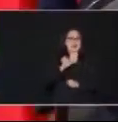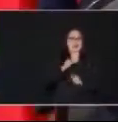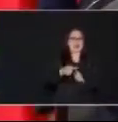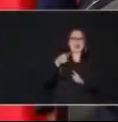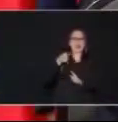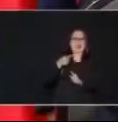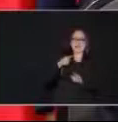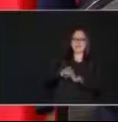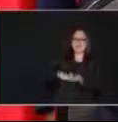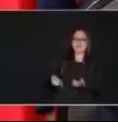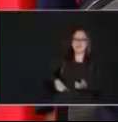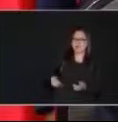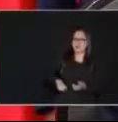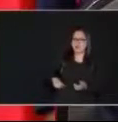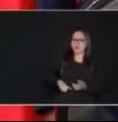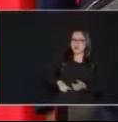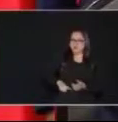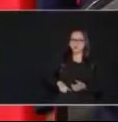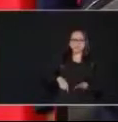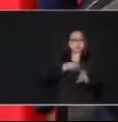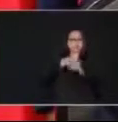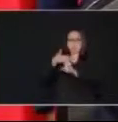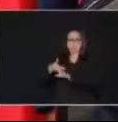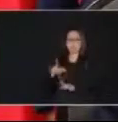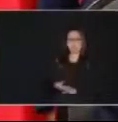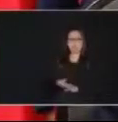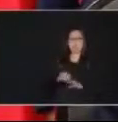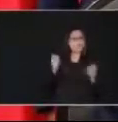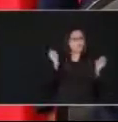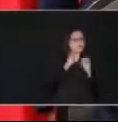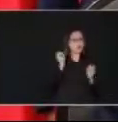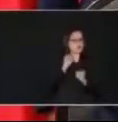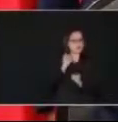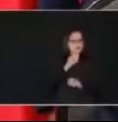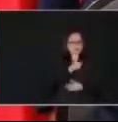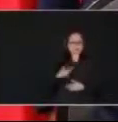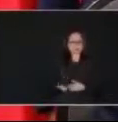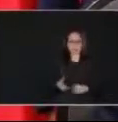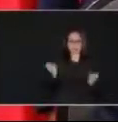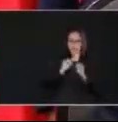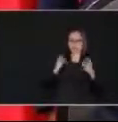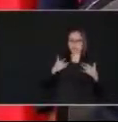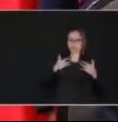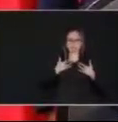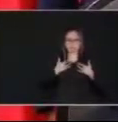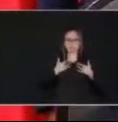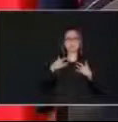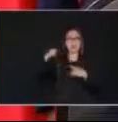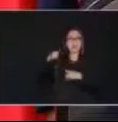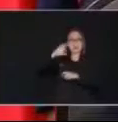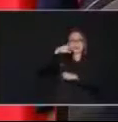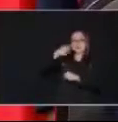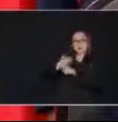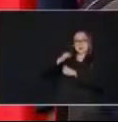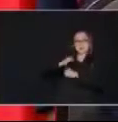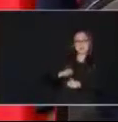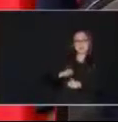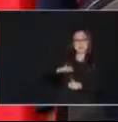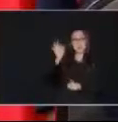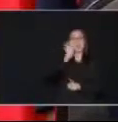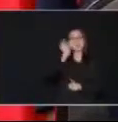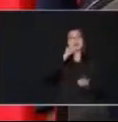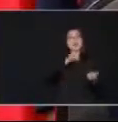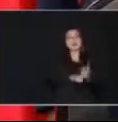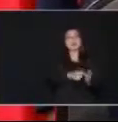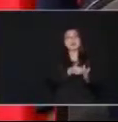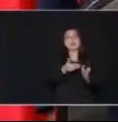paso de los próximos días, meses, con qué ánimo. Porque efectivamente, yo para concluir el tema, no solamente es Andrés Manuel, es todos los que